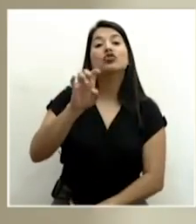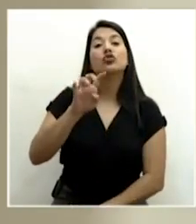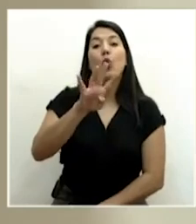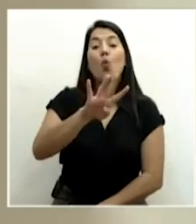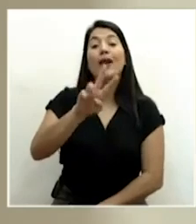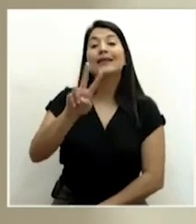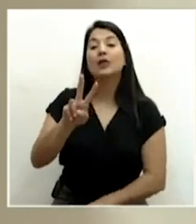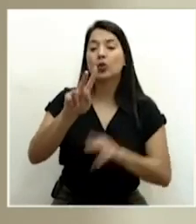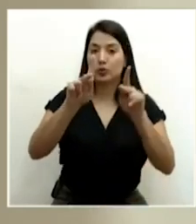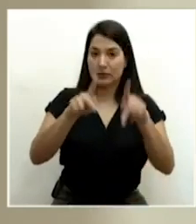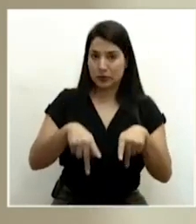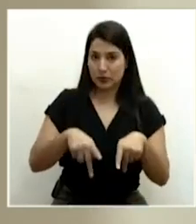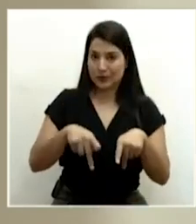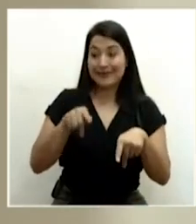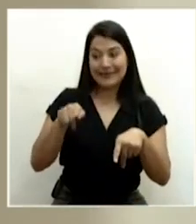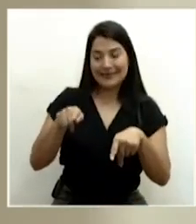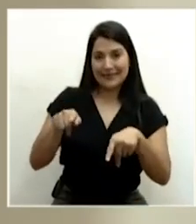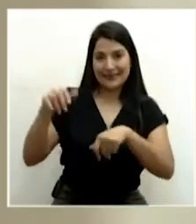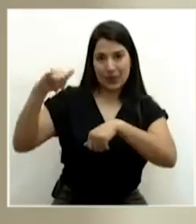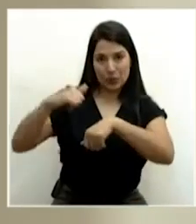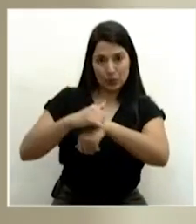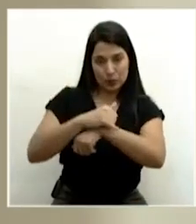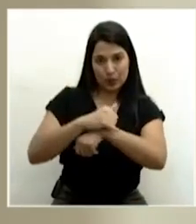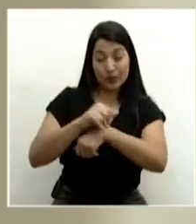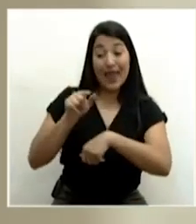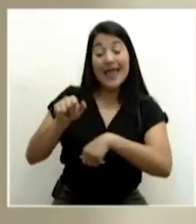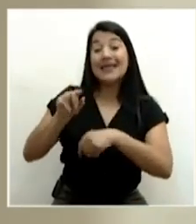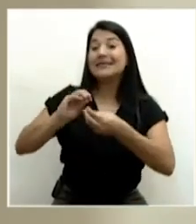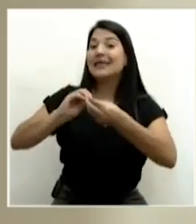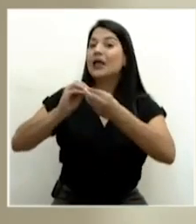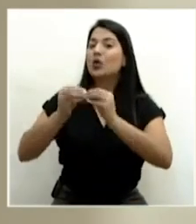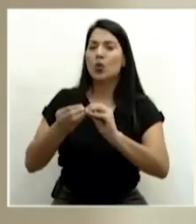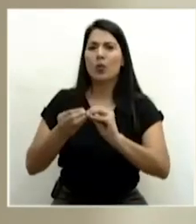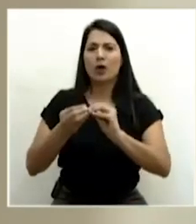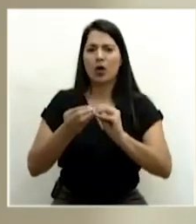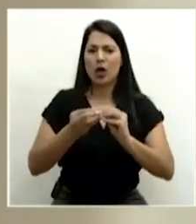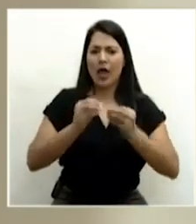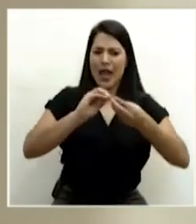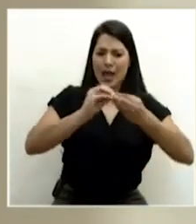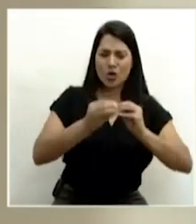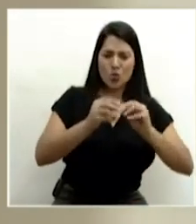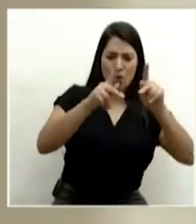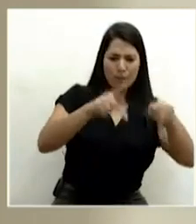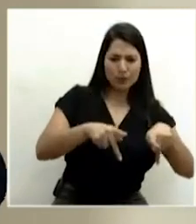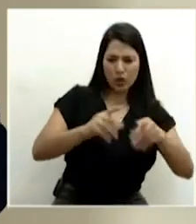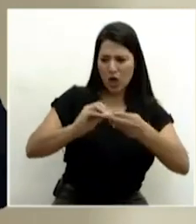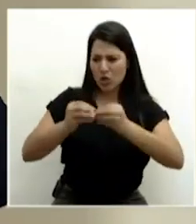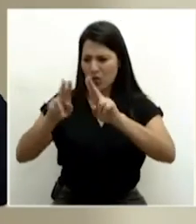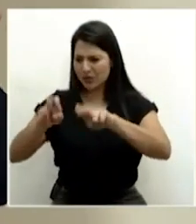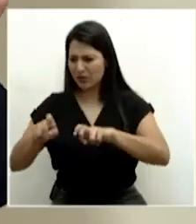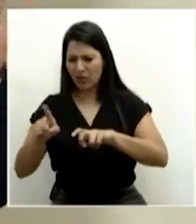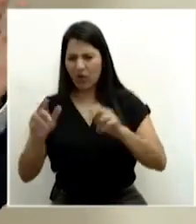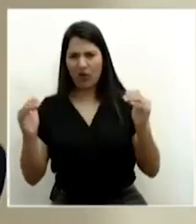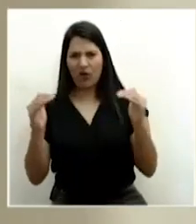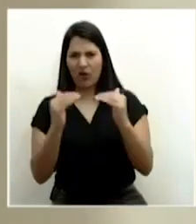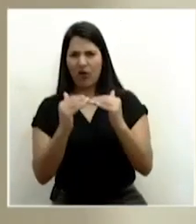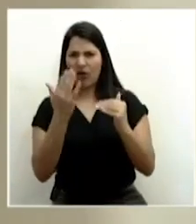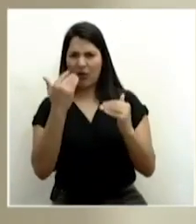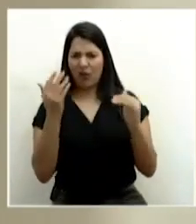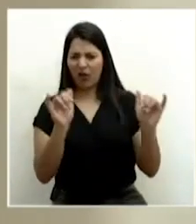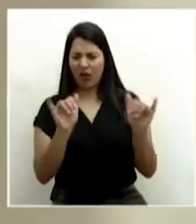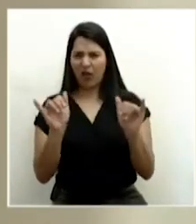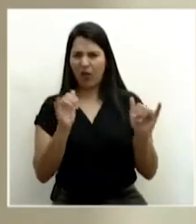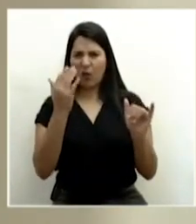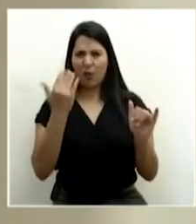de esos pasajeros. Ese número de muestras no coincide con el total de número de pasajeros porque en los primeros